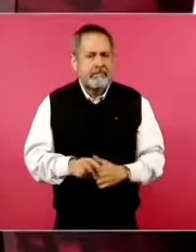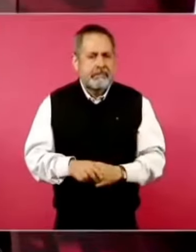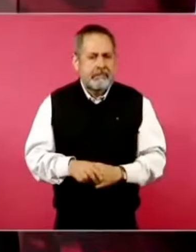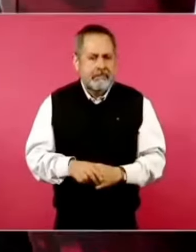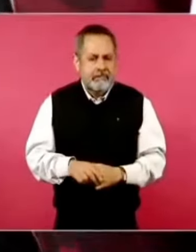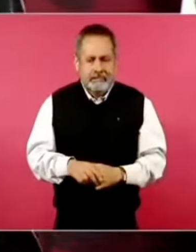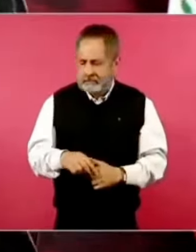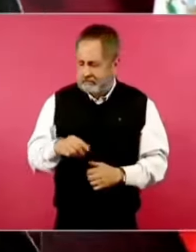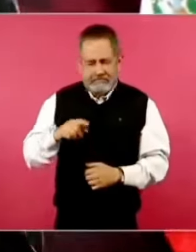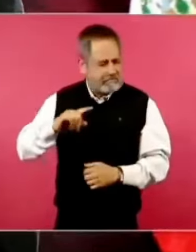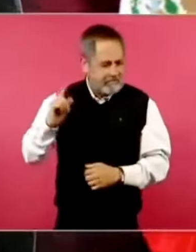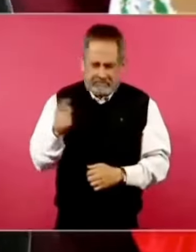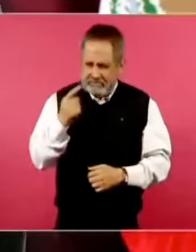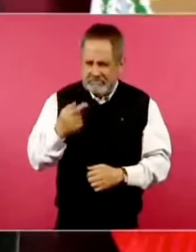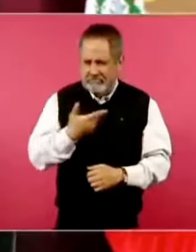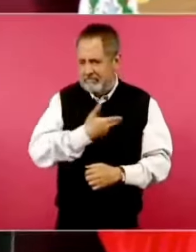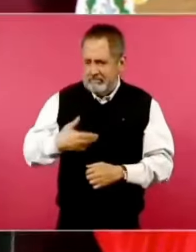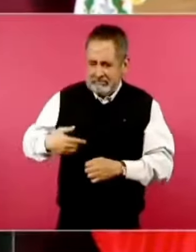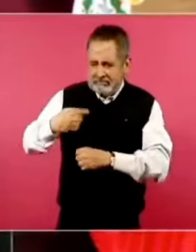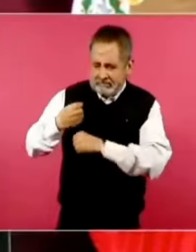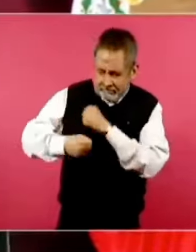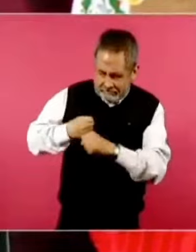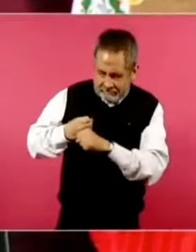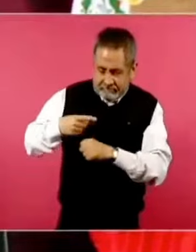Todos los sexenios, después del 70,